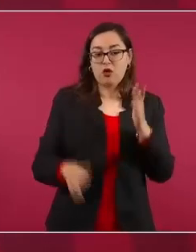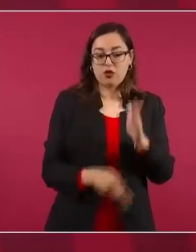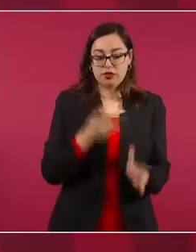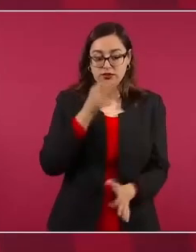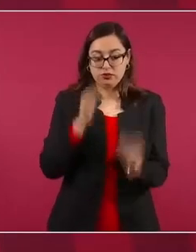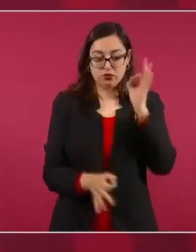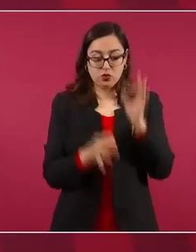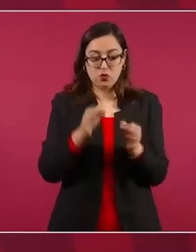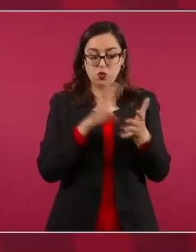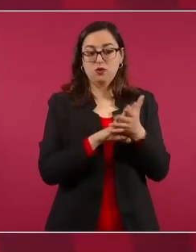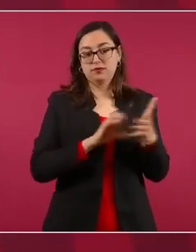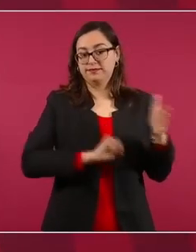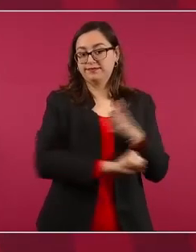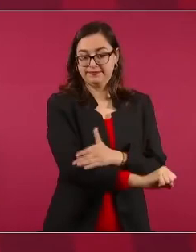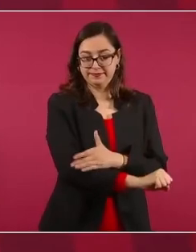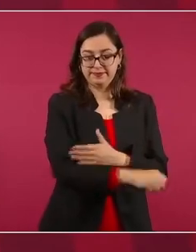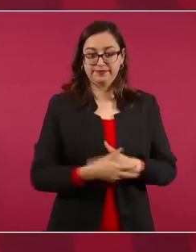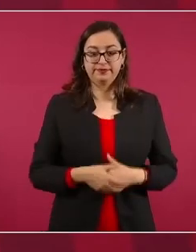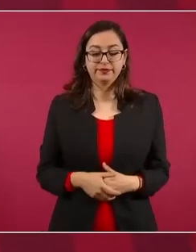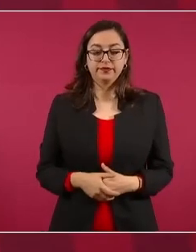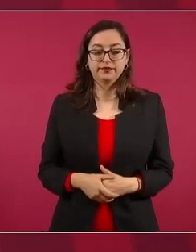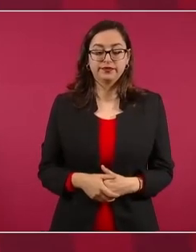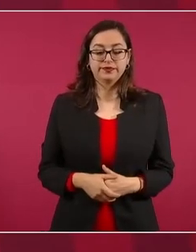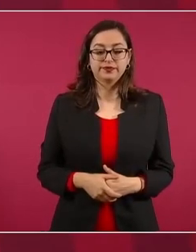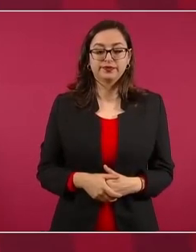primero decir que estoy